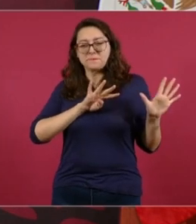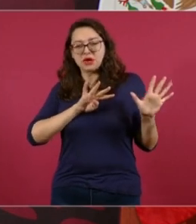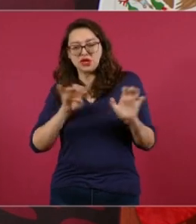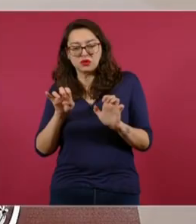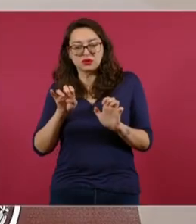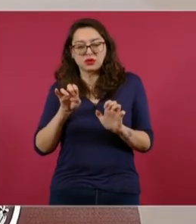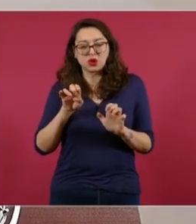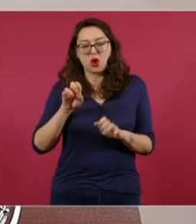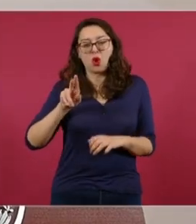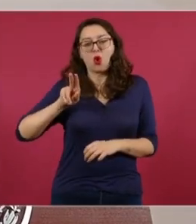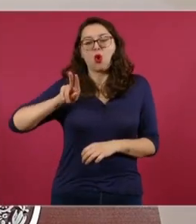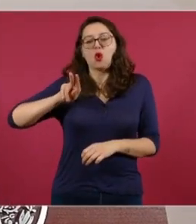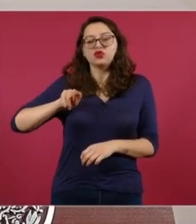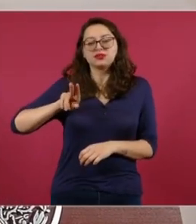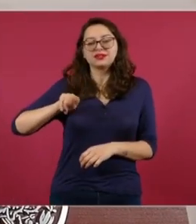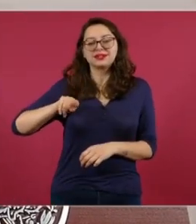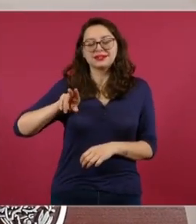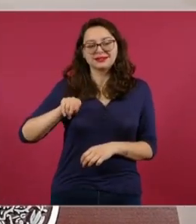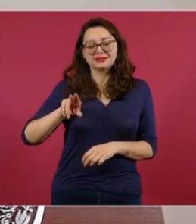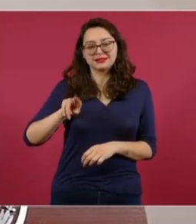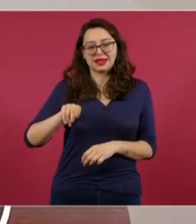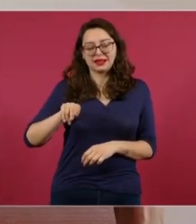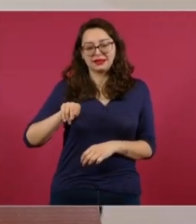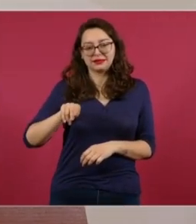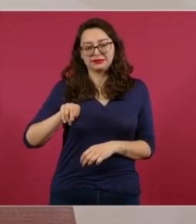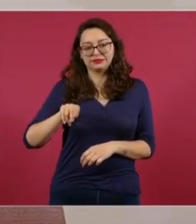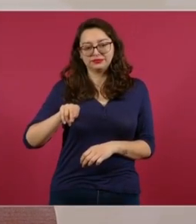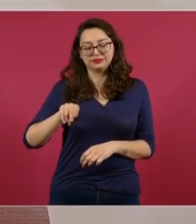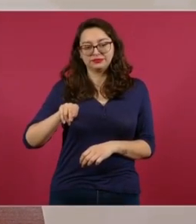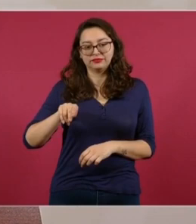1980, cuando todavía